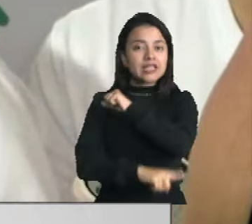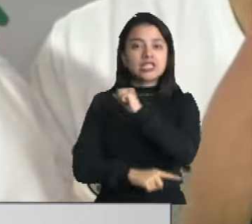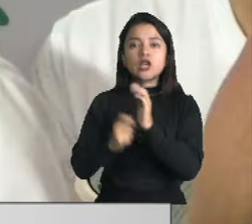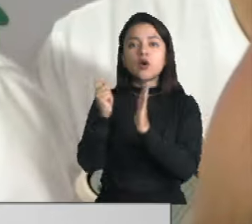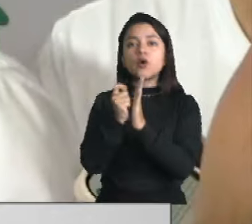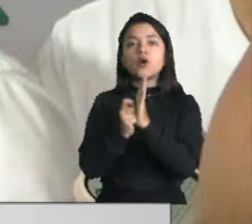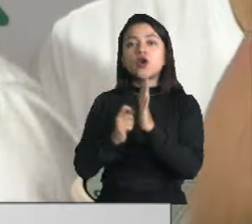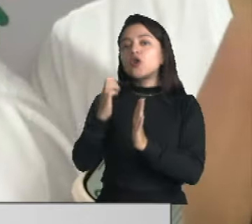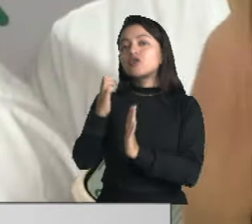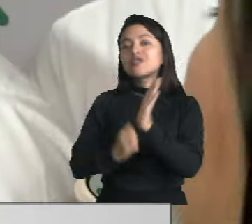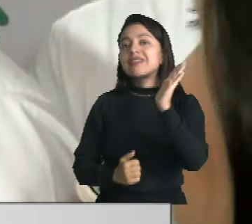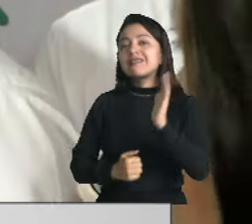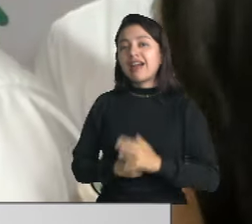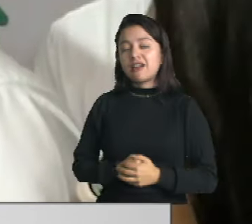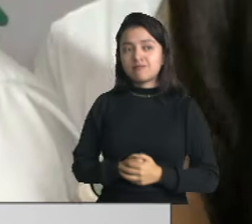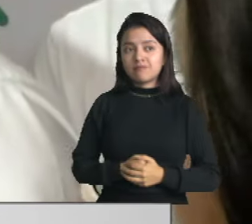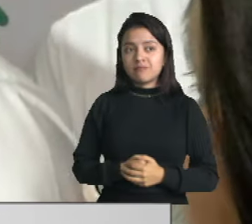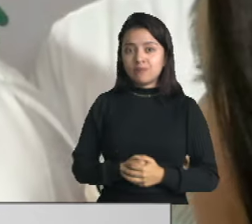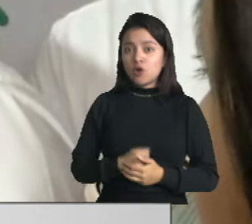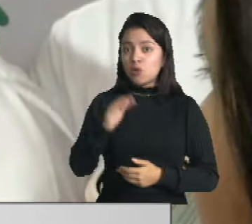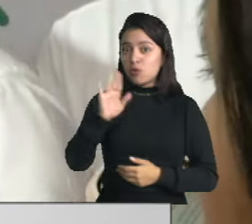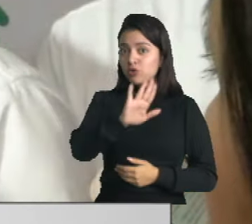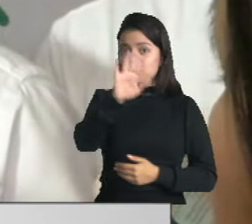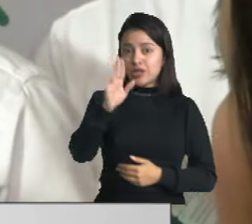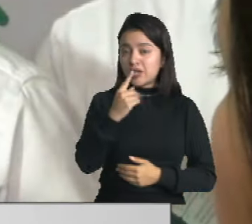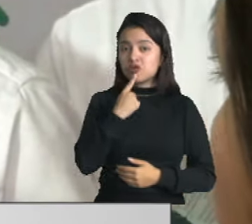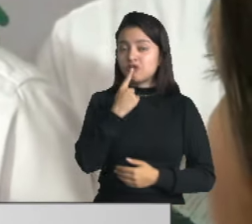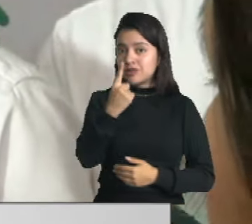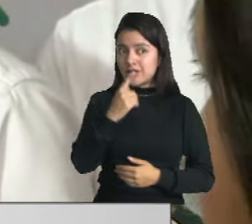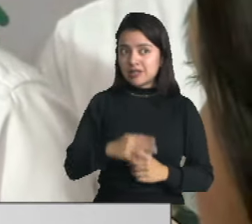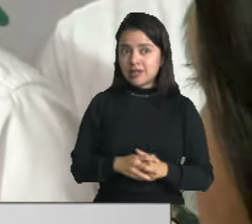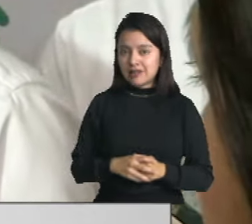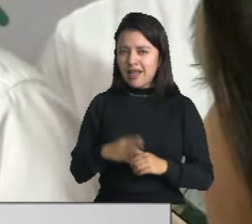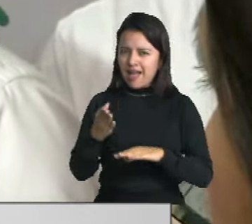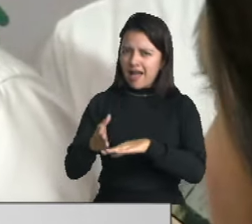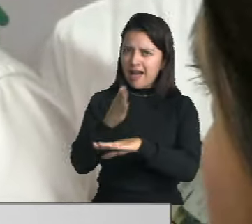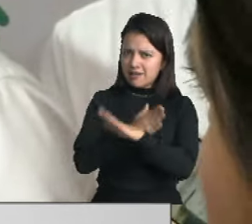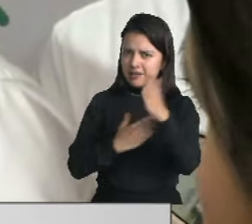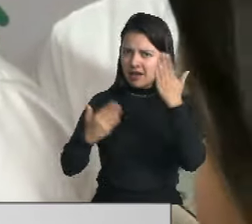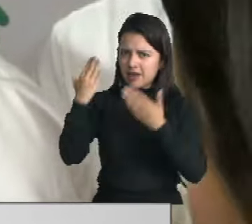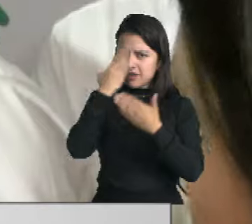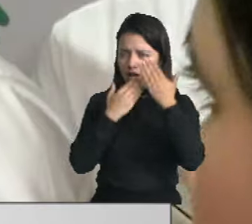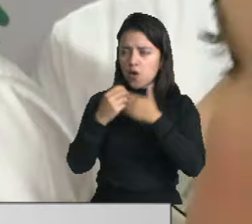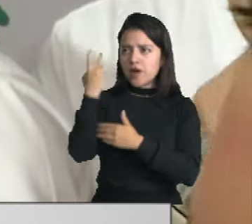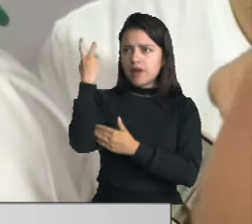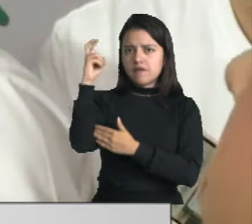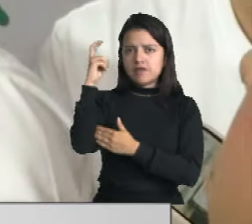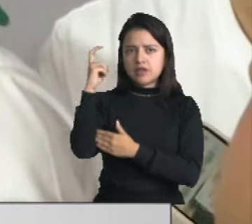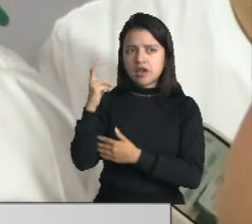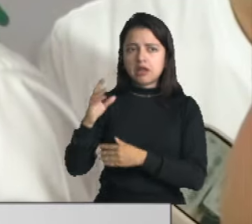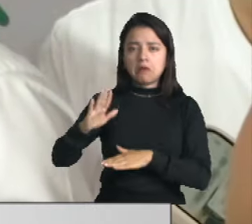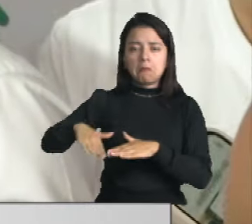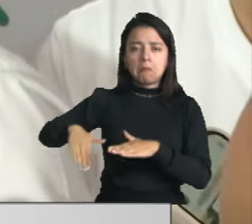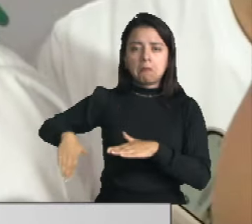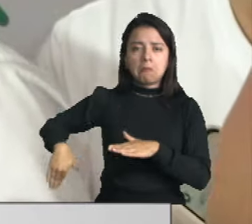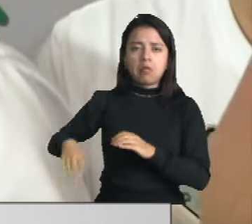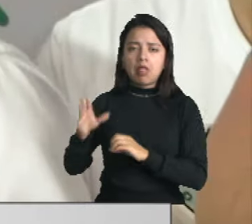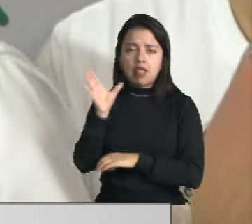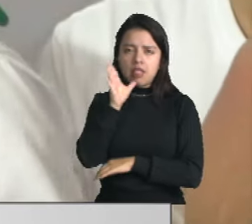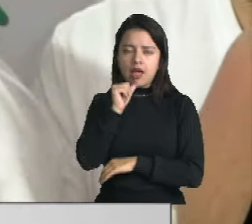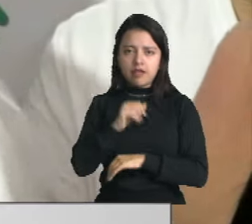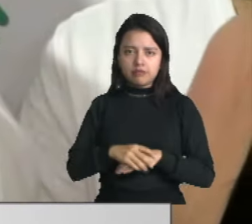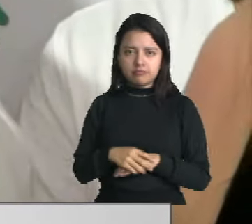fundamentos jurídicos. Porque ustedes son los primeros en decir y haber dicho y analizado que la Fiscalía no había hecho nada antes de mi